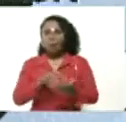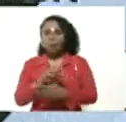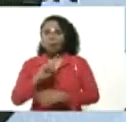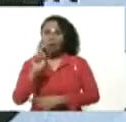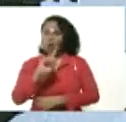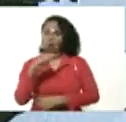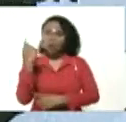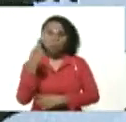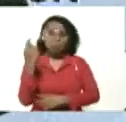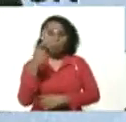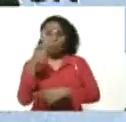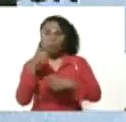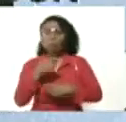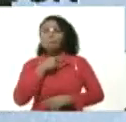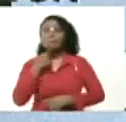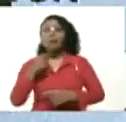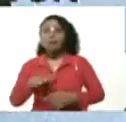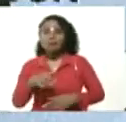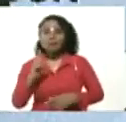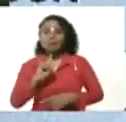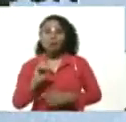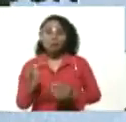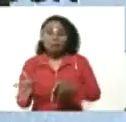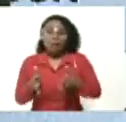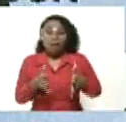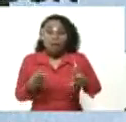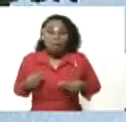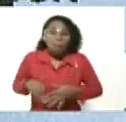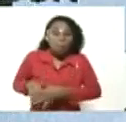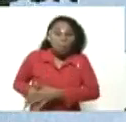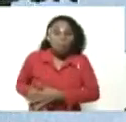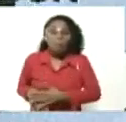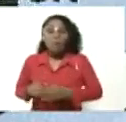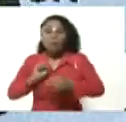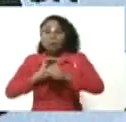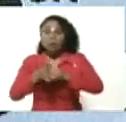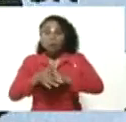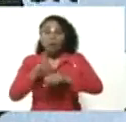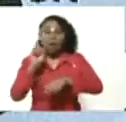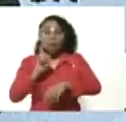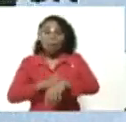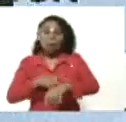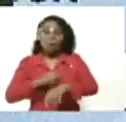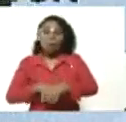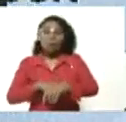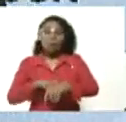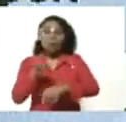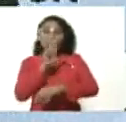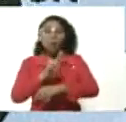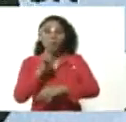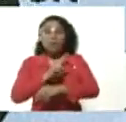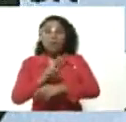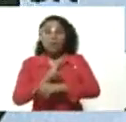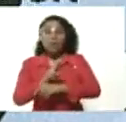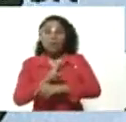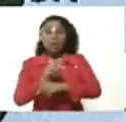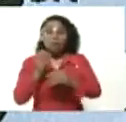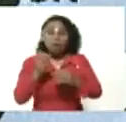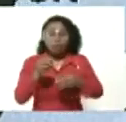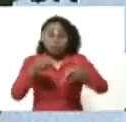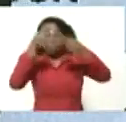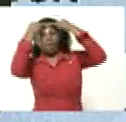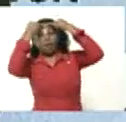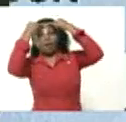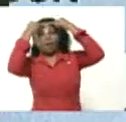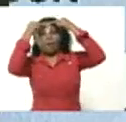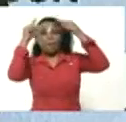para no perder, sino para ganar más. El COVID-19 es un momento, como diría Naomi Klein, de utilizar el shock para